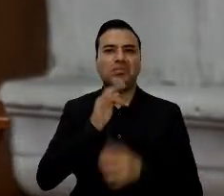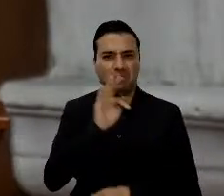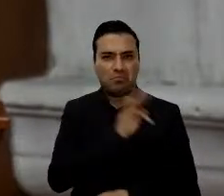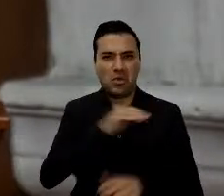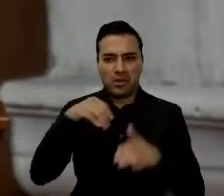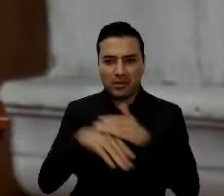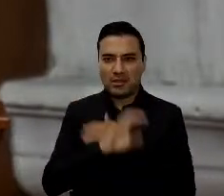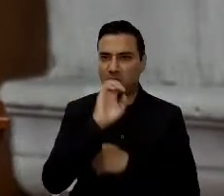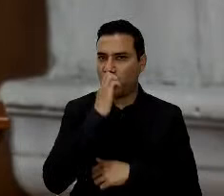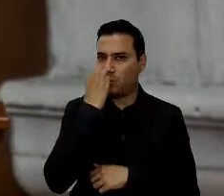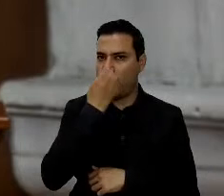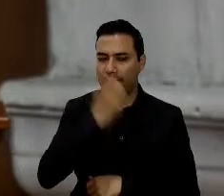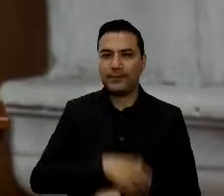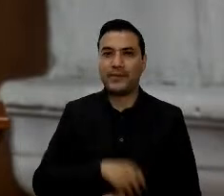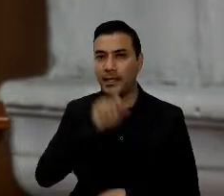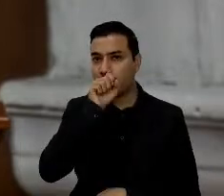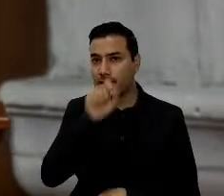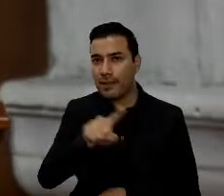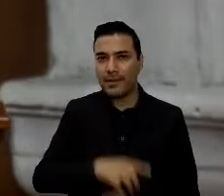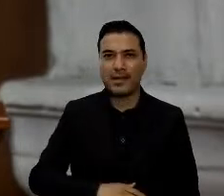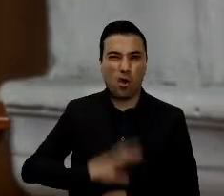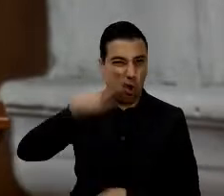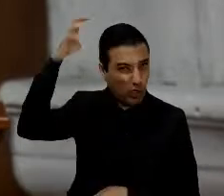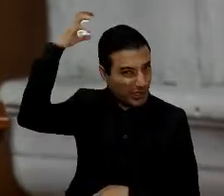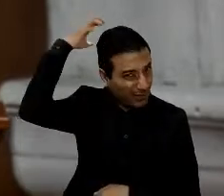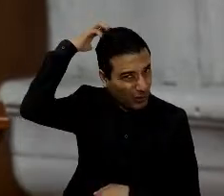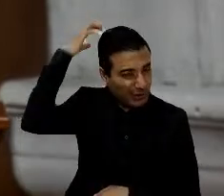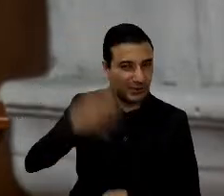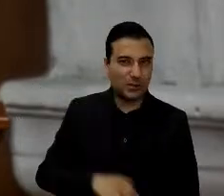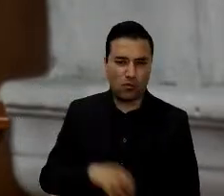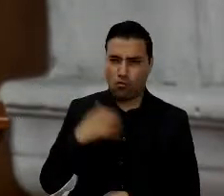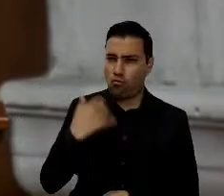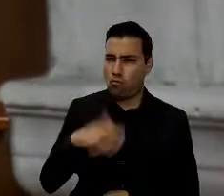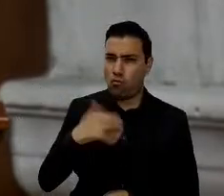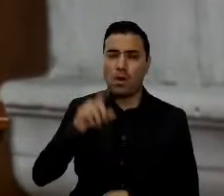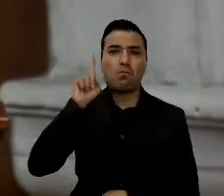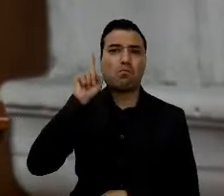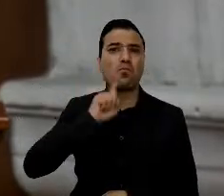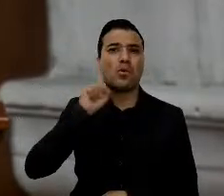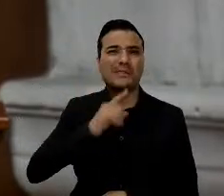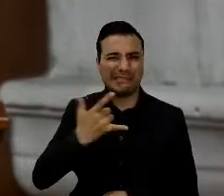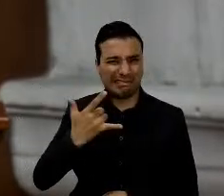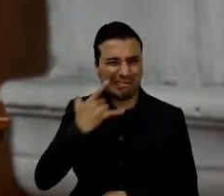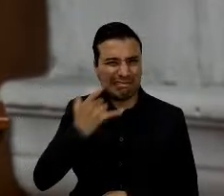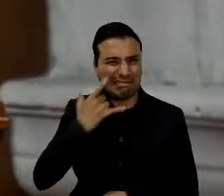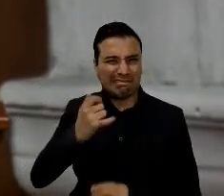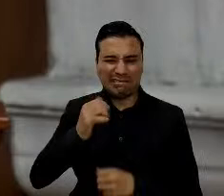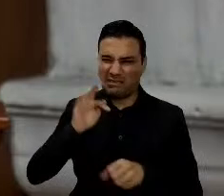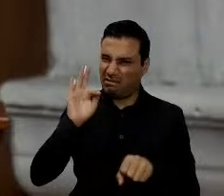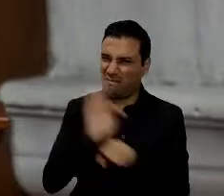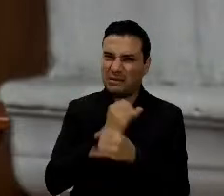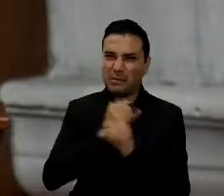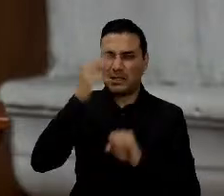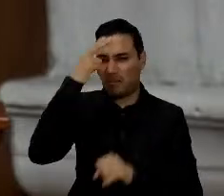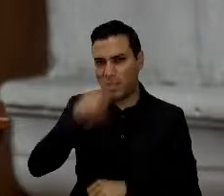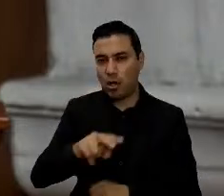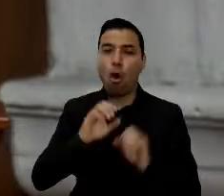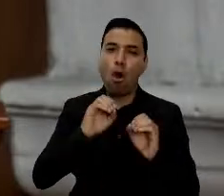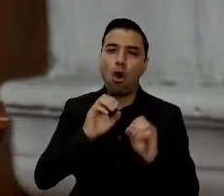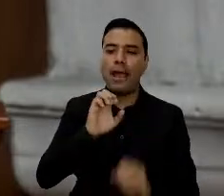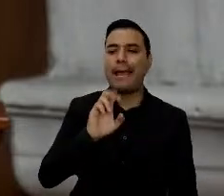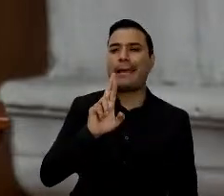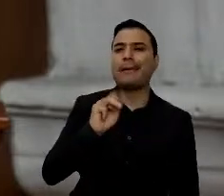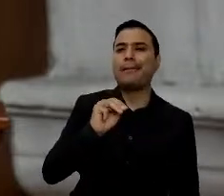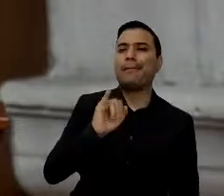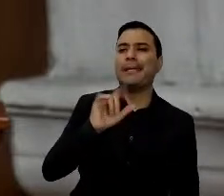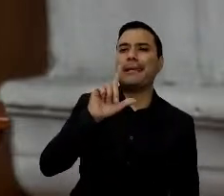educación o hablar de José Ortiz de Domínguez que sin miramiento luchó por Independencia o hablar de hermila